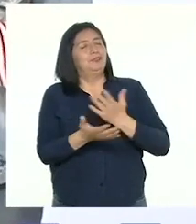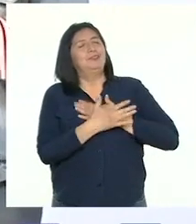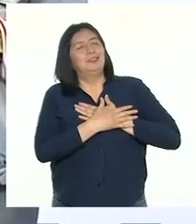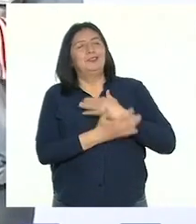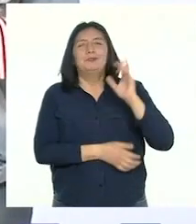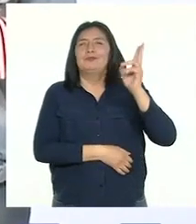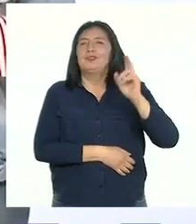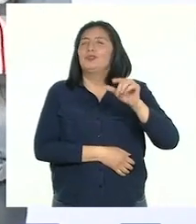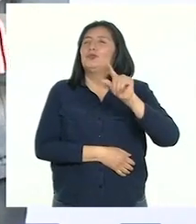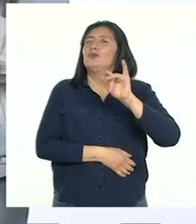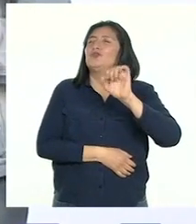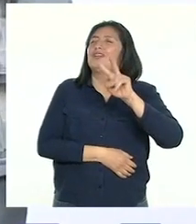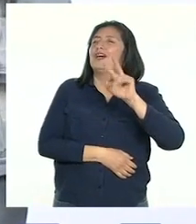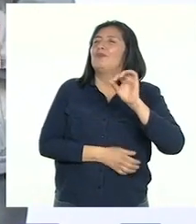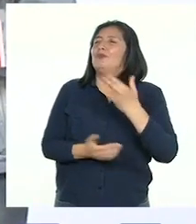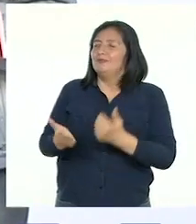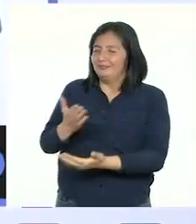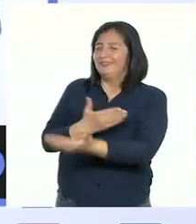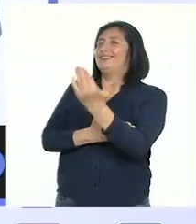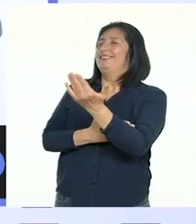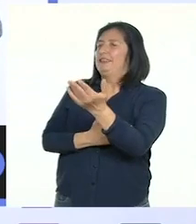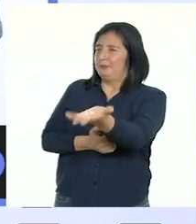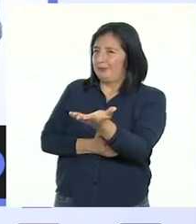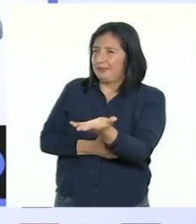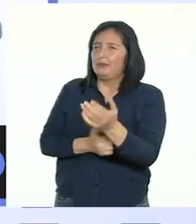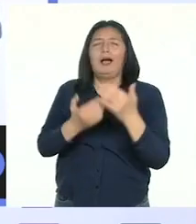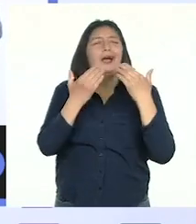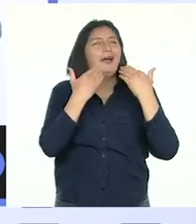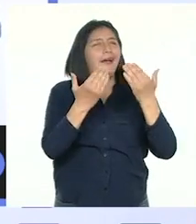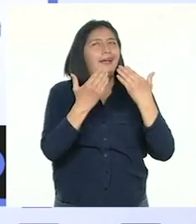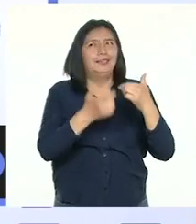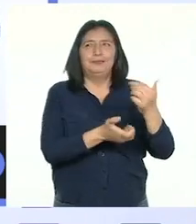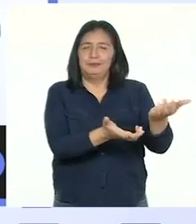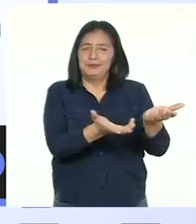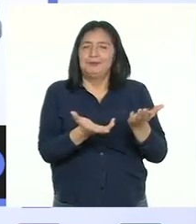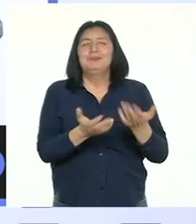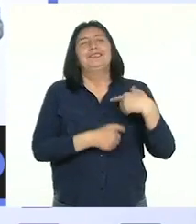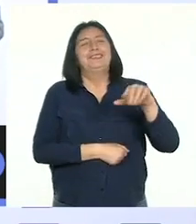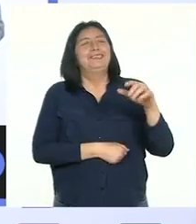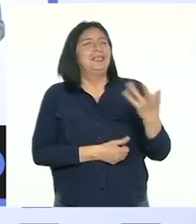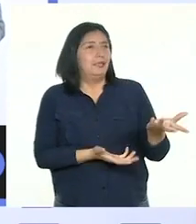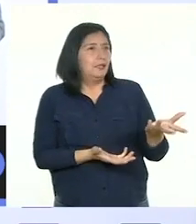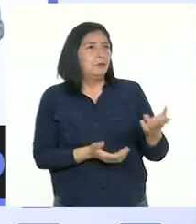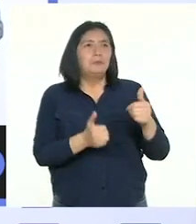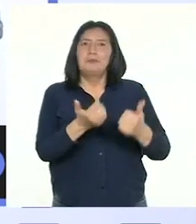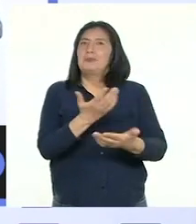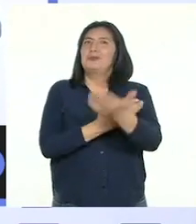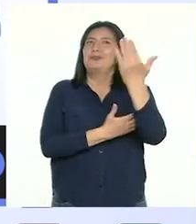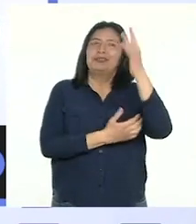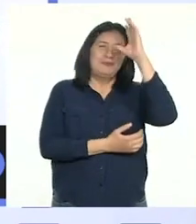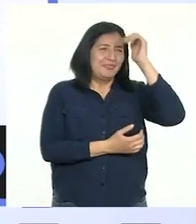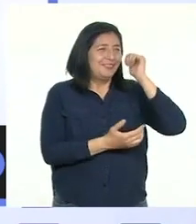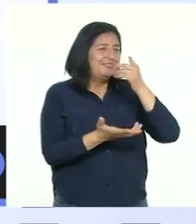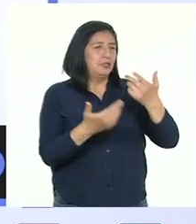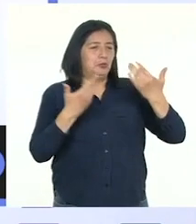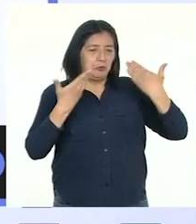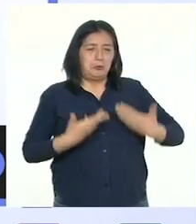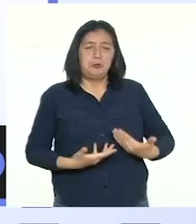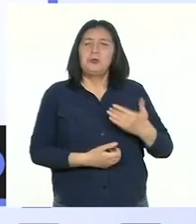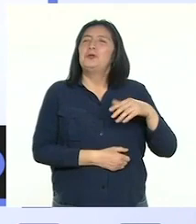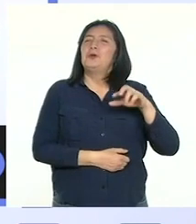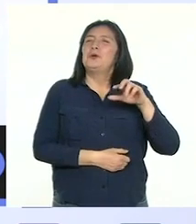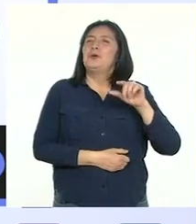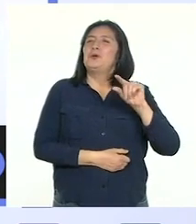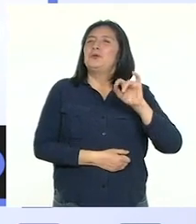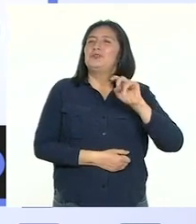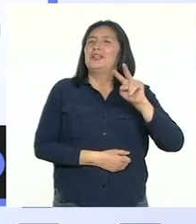profesor Gustavo. Buenos días, profesor, bienvenido. Muchas gracias por la bienvenida, Patricia. Buenos días, chicas y chicos. Soy el profesor